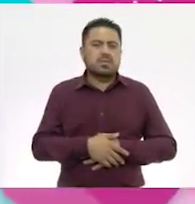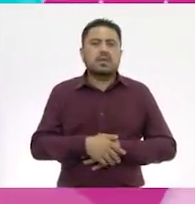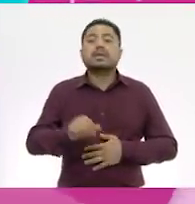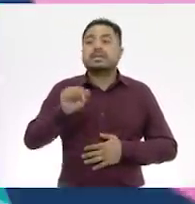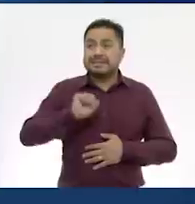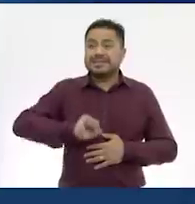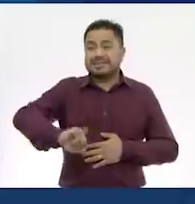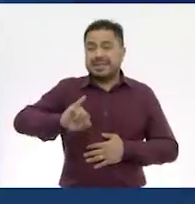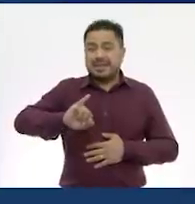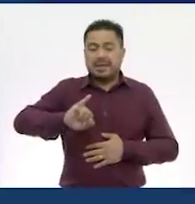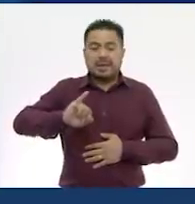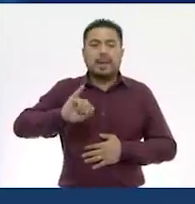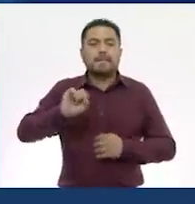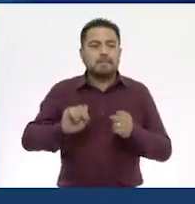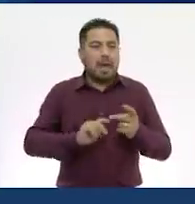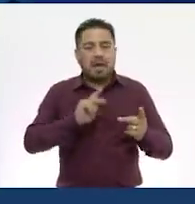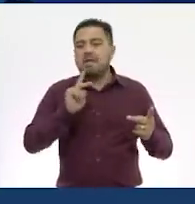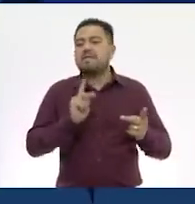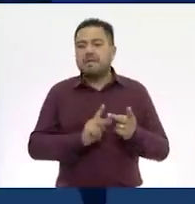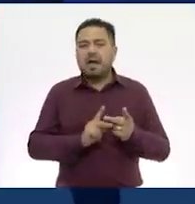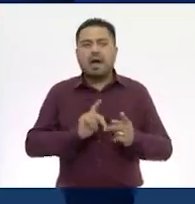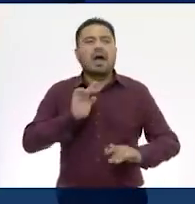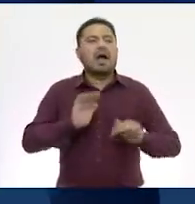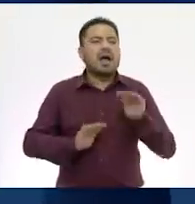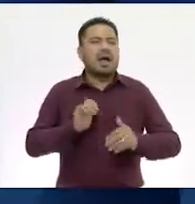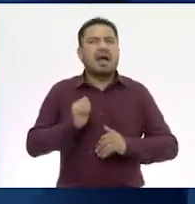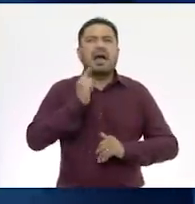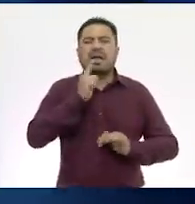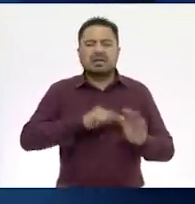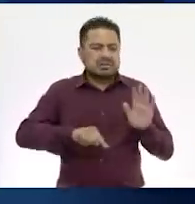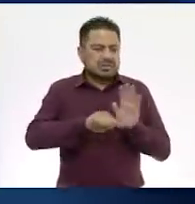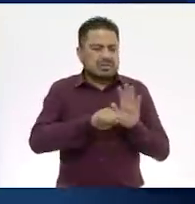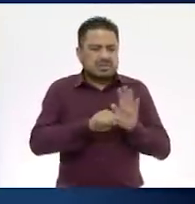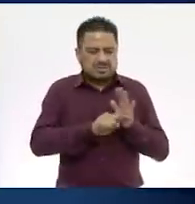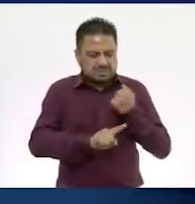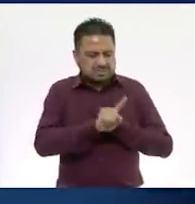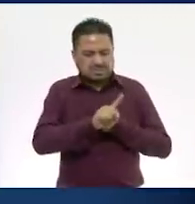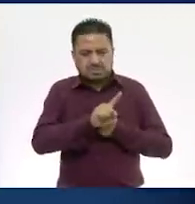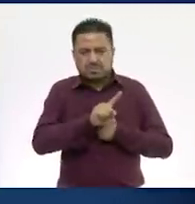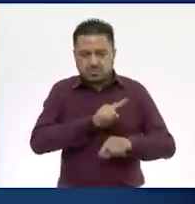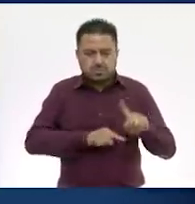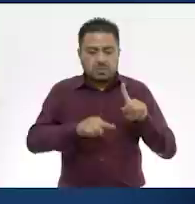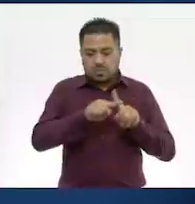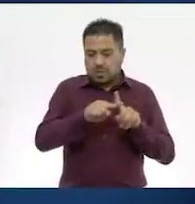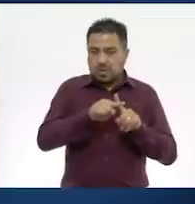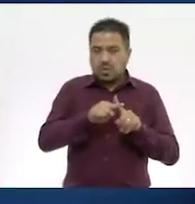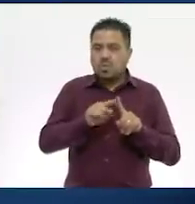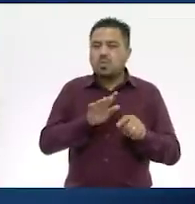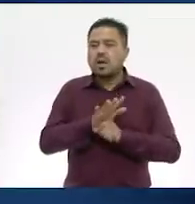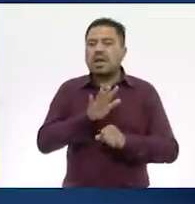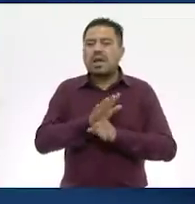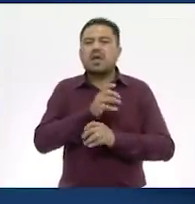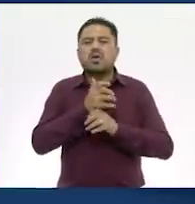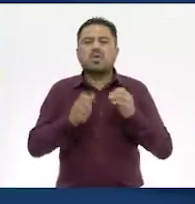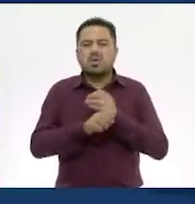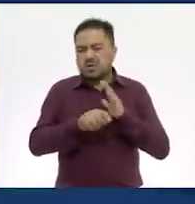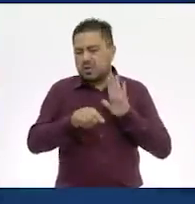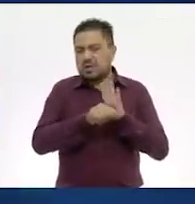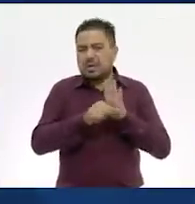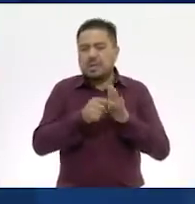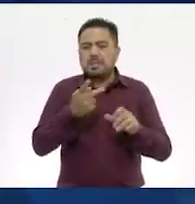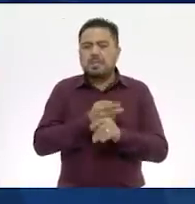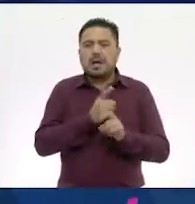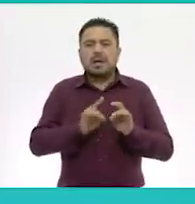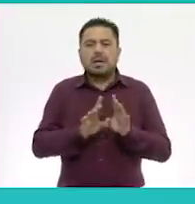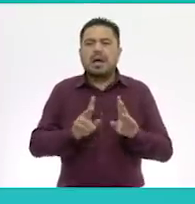Sí, sí. Perfecto. A veces algo negativo trae consecuencias positivas. ¿Qué cosas negativas le